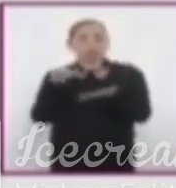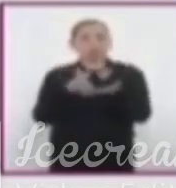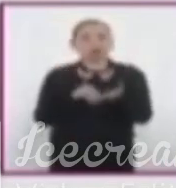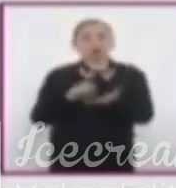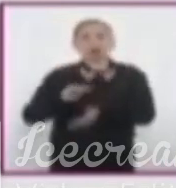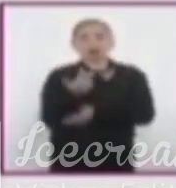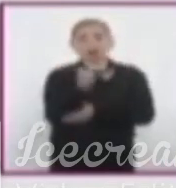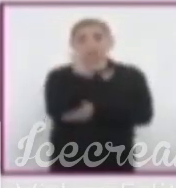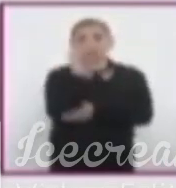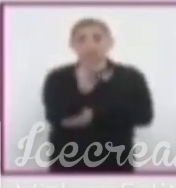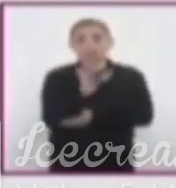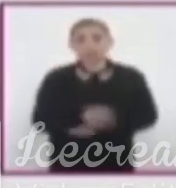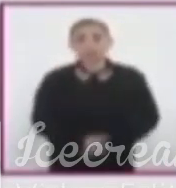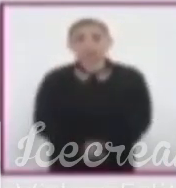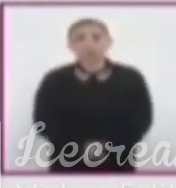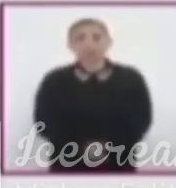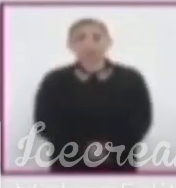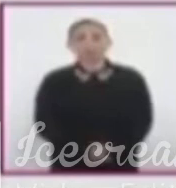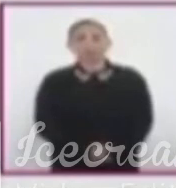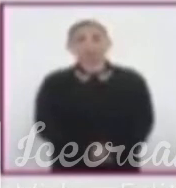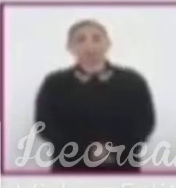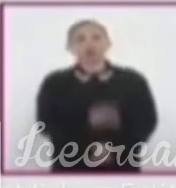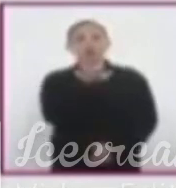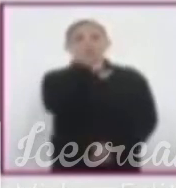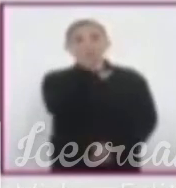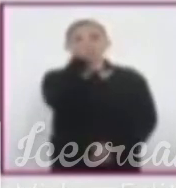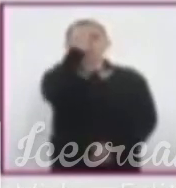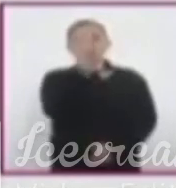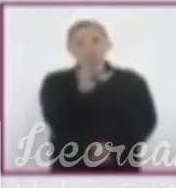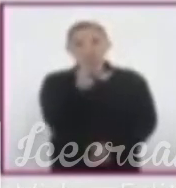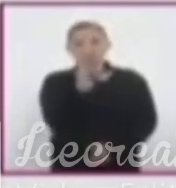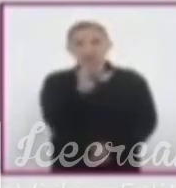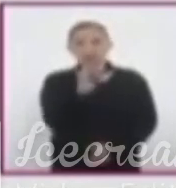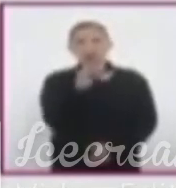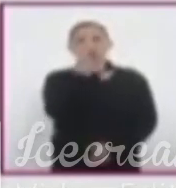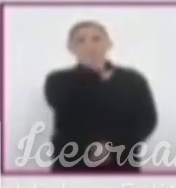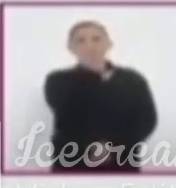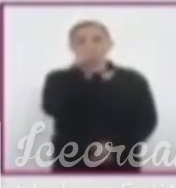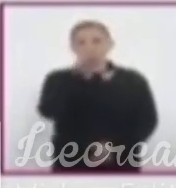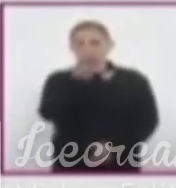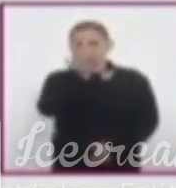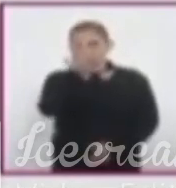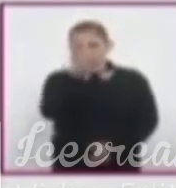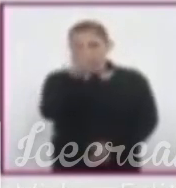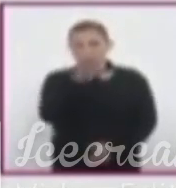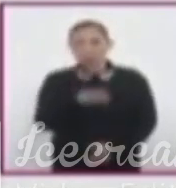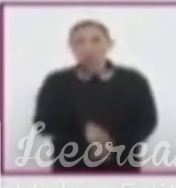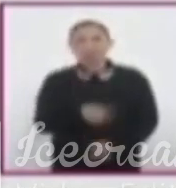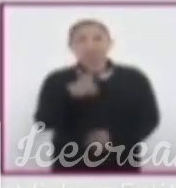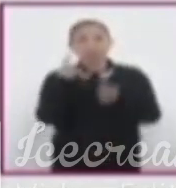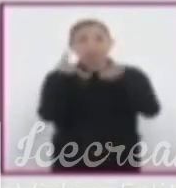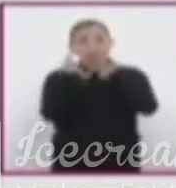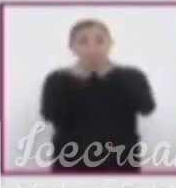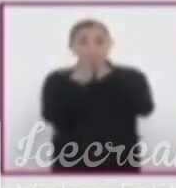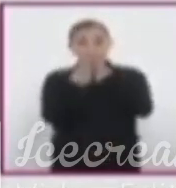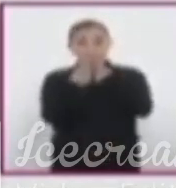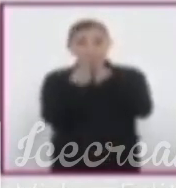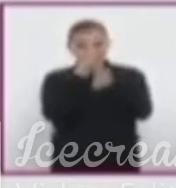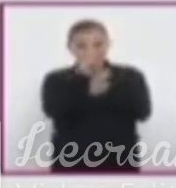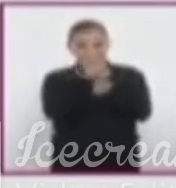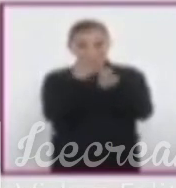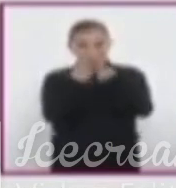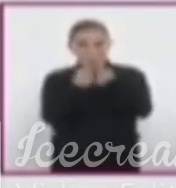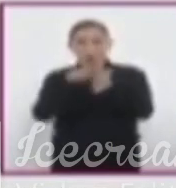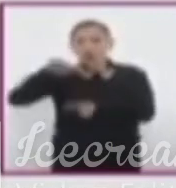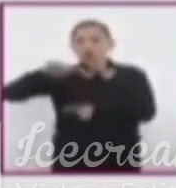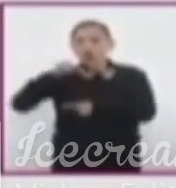el 12%. El 1% es 2.5. Si multiplicamos esta cantidad